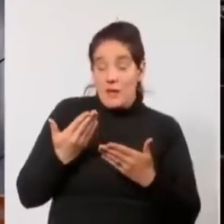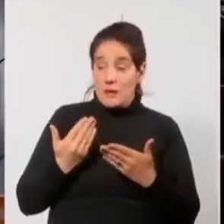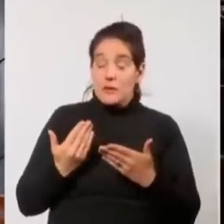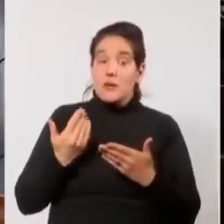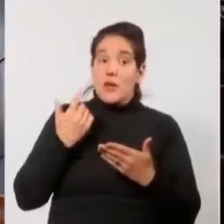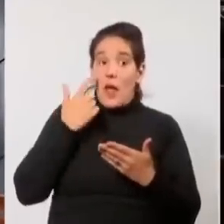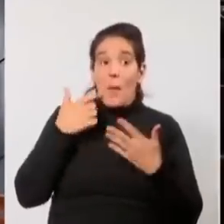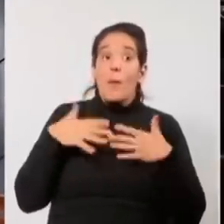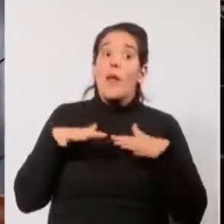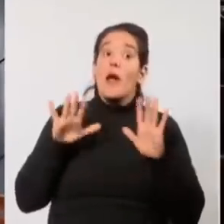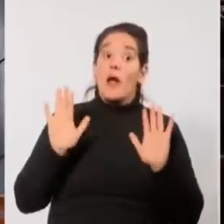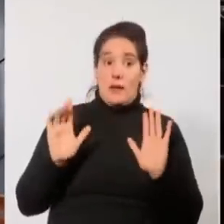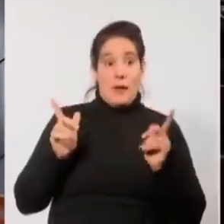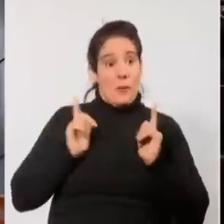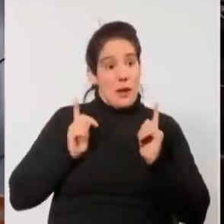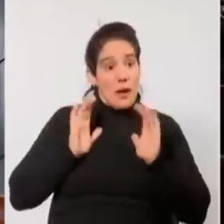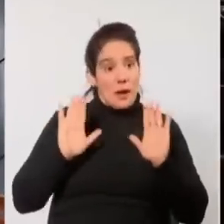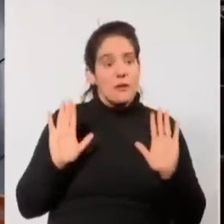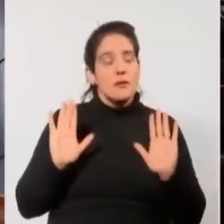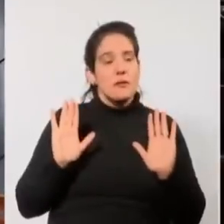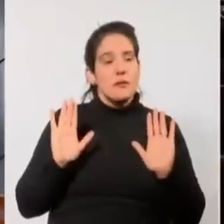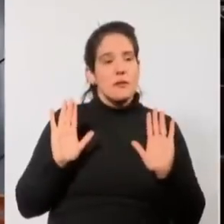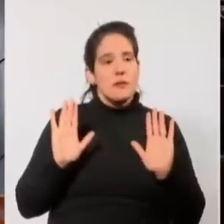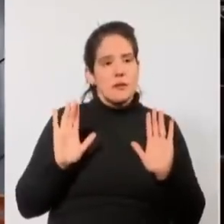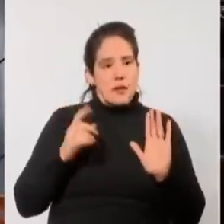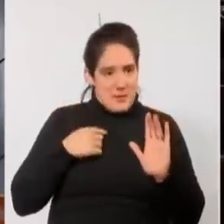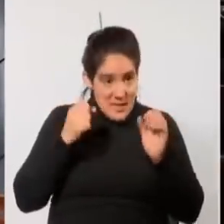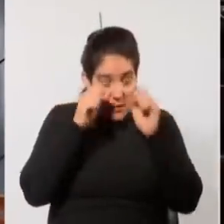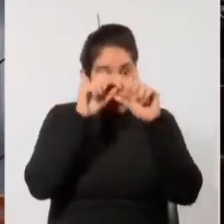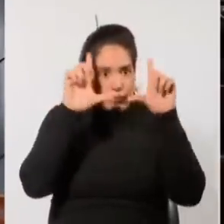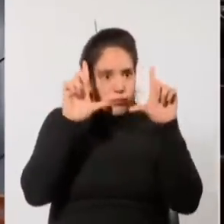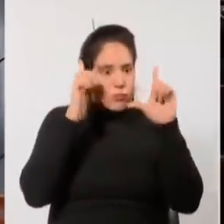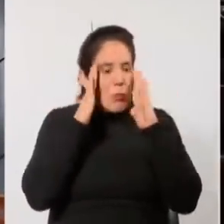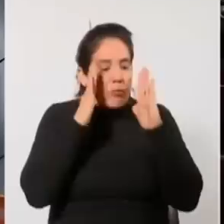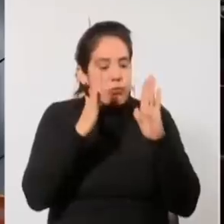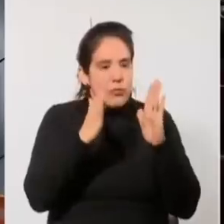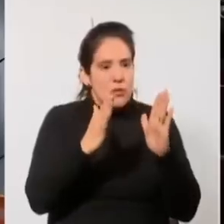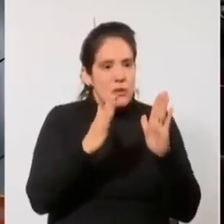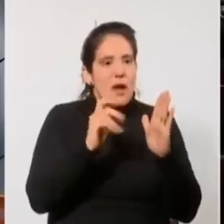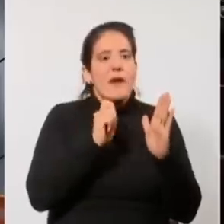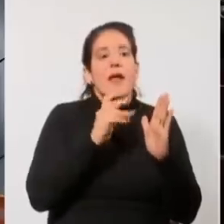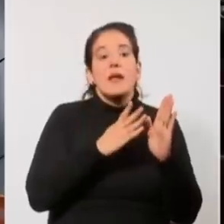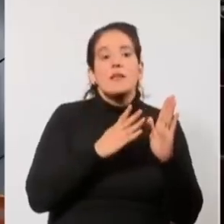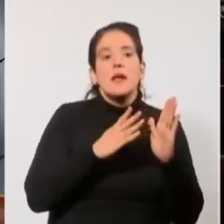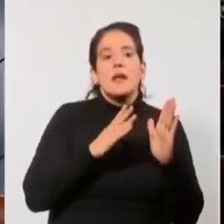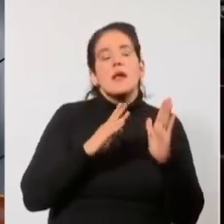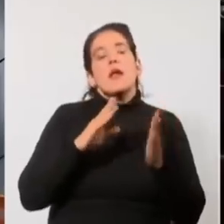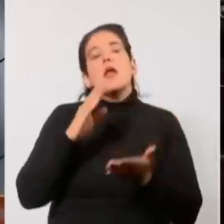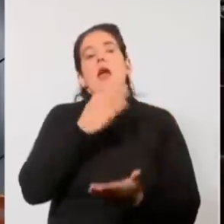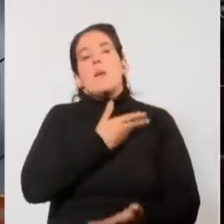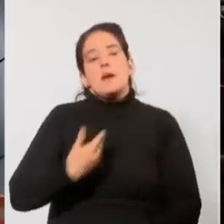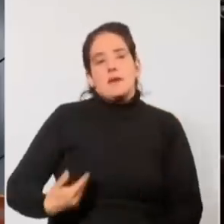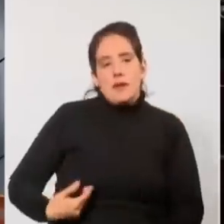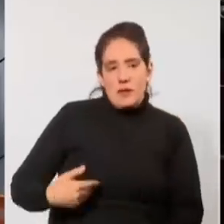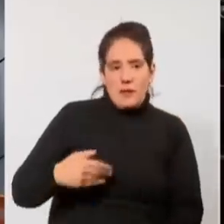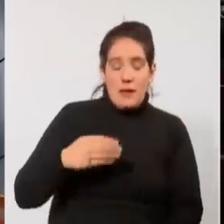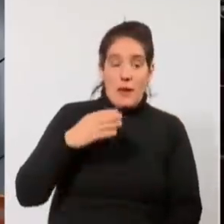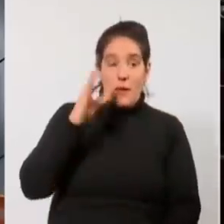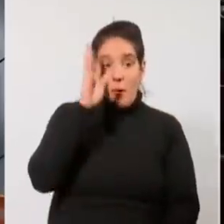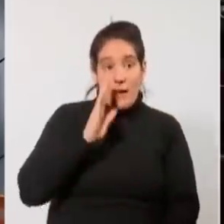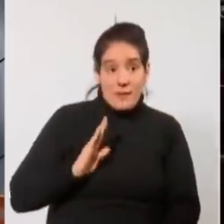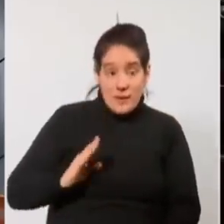prudencia alerta, porque obviamente que estamos alerta, del presidente Lula, del presidente Petro,